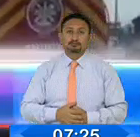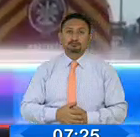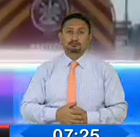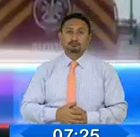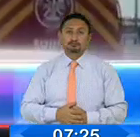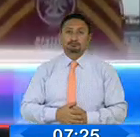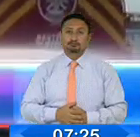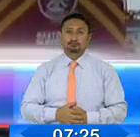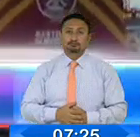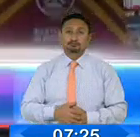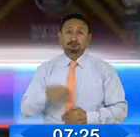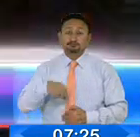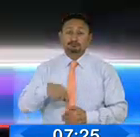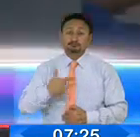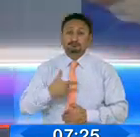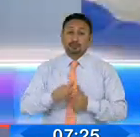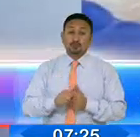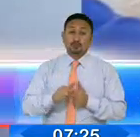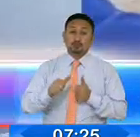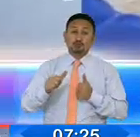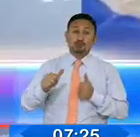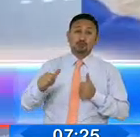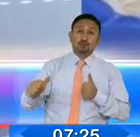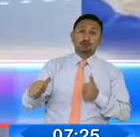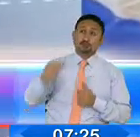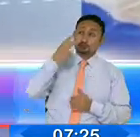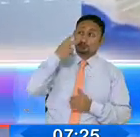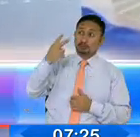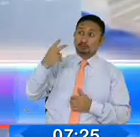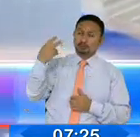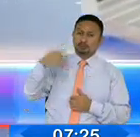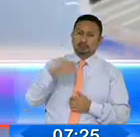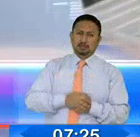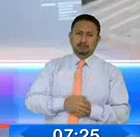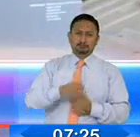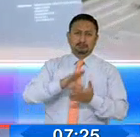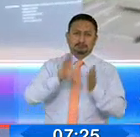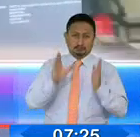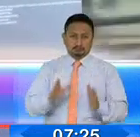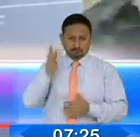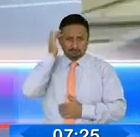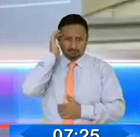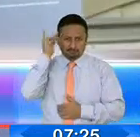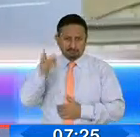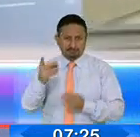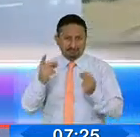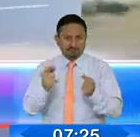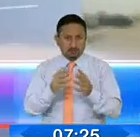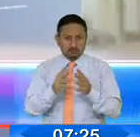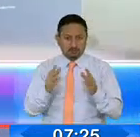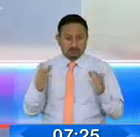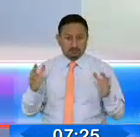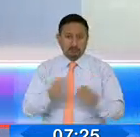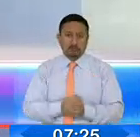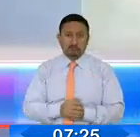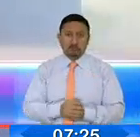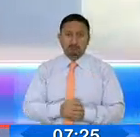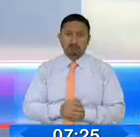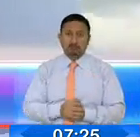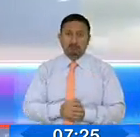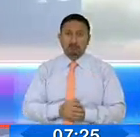El humo se veía desde varios puntos de Guayaquil y preocupó a la ciudadanía por su expansión. Dios mío.